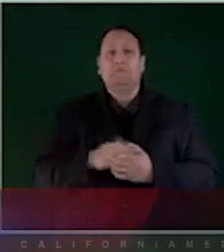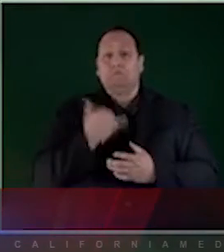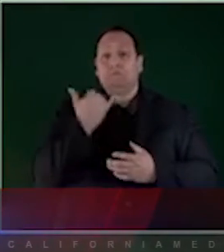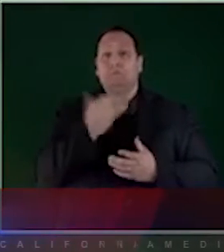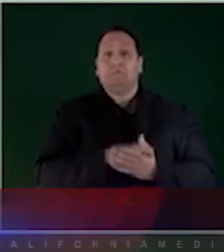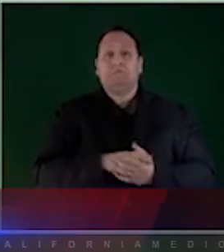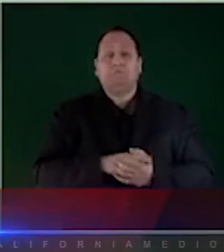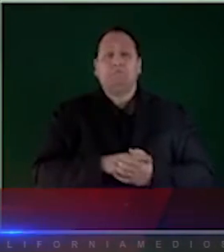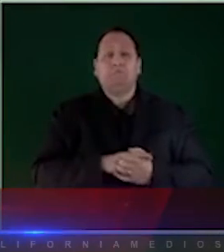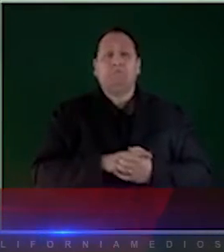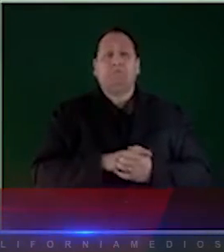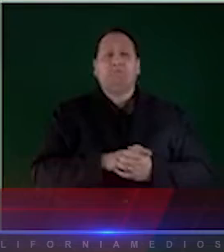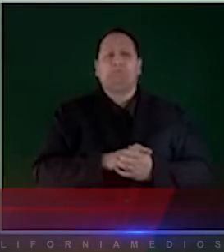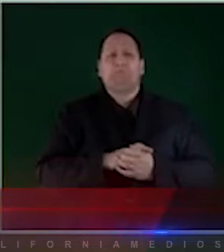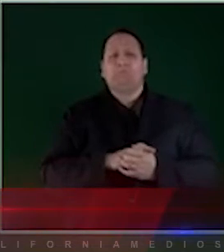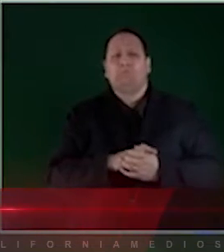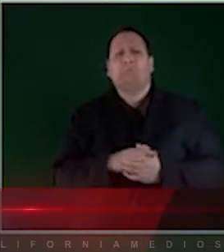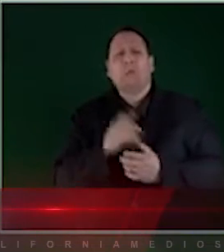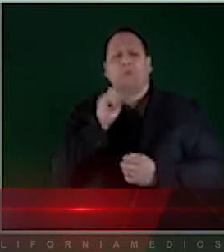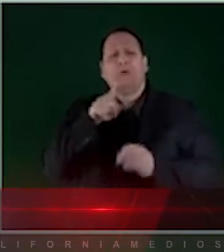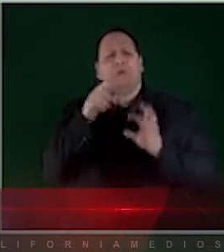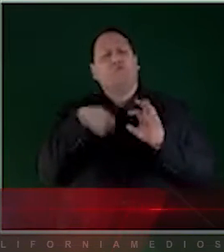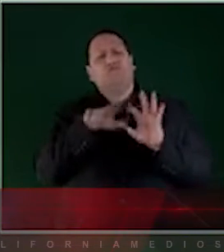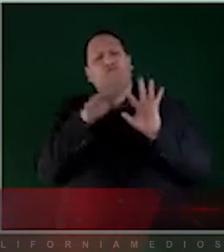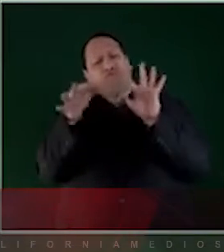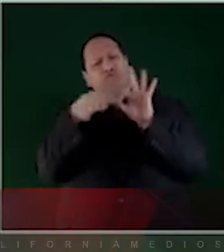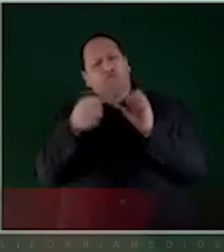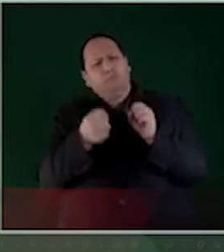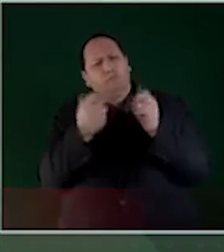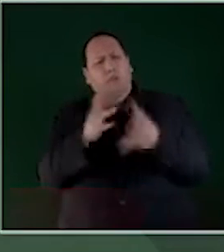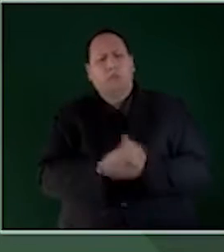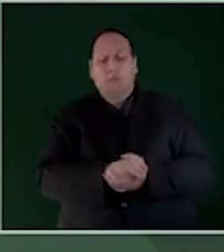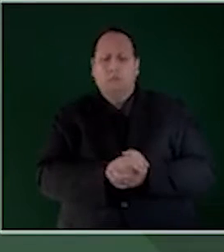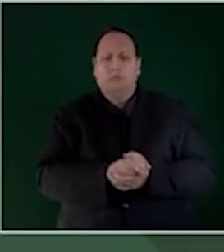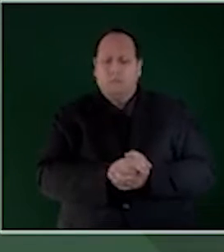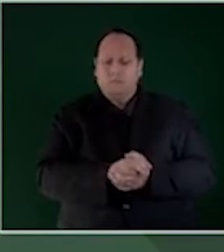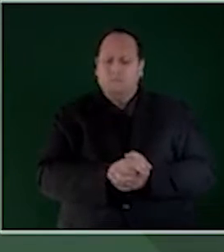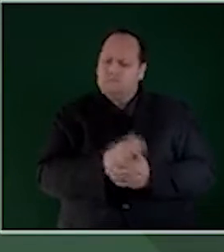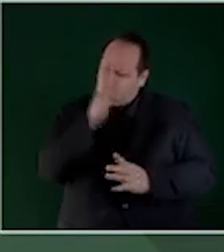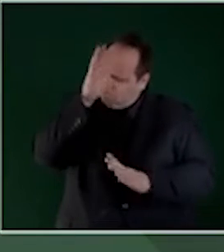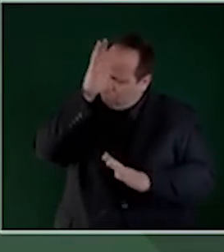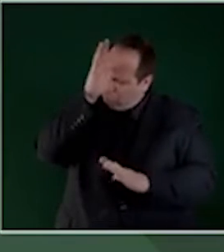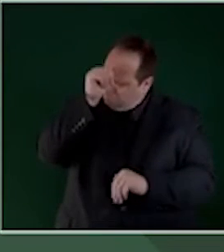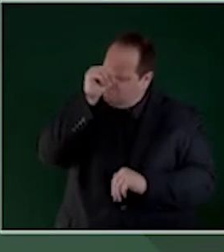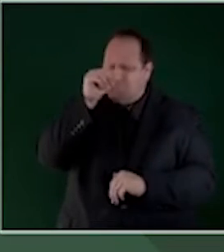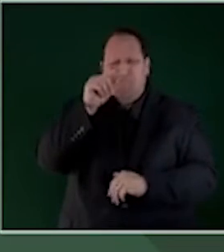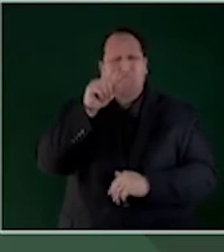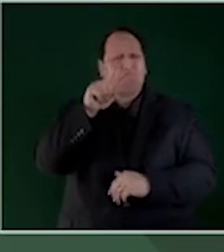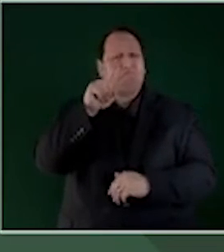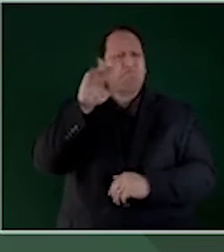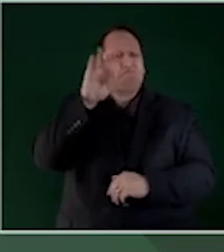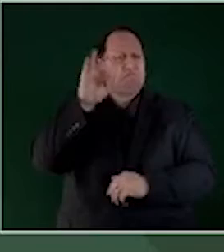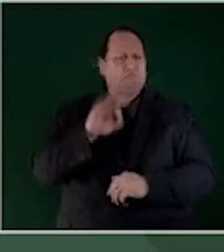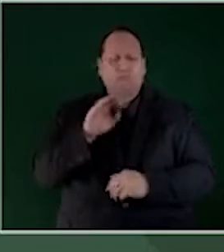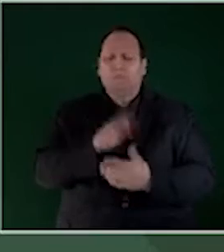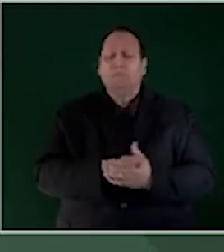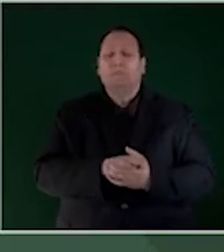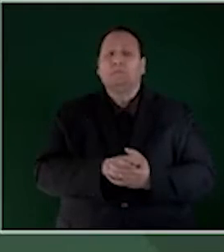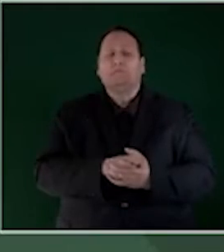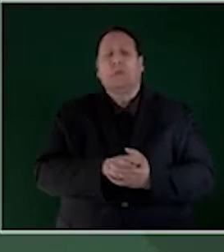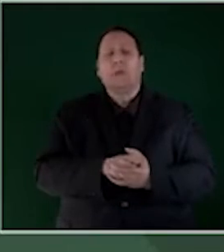también pronunciarnos a favor de que